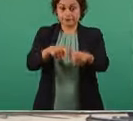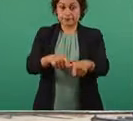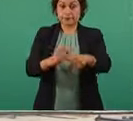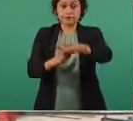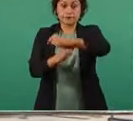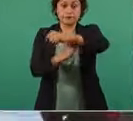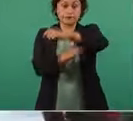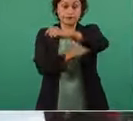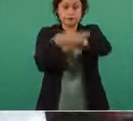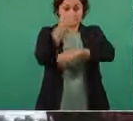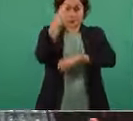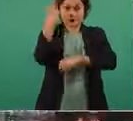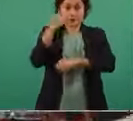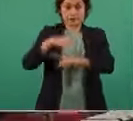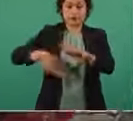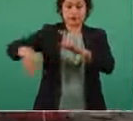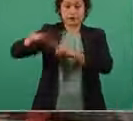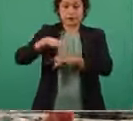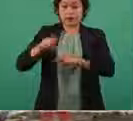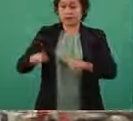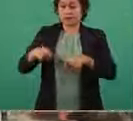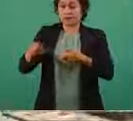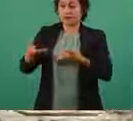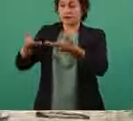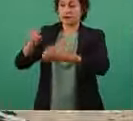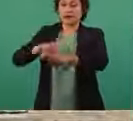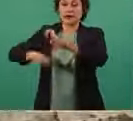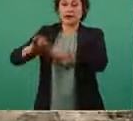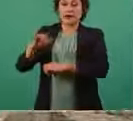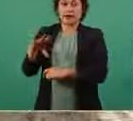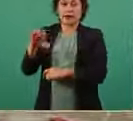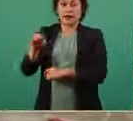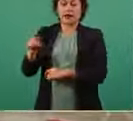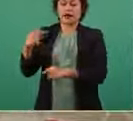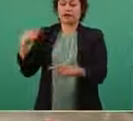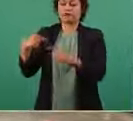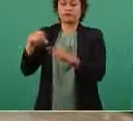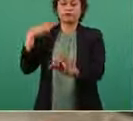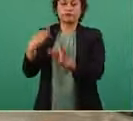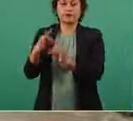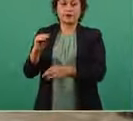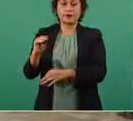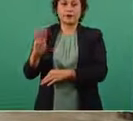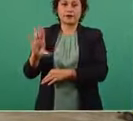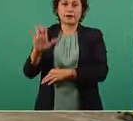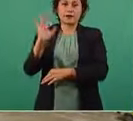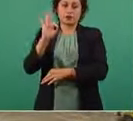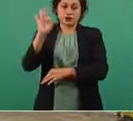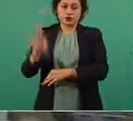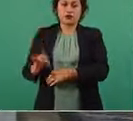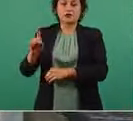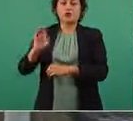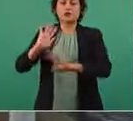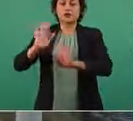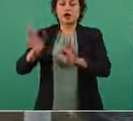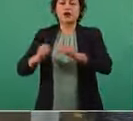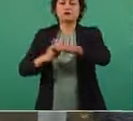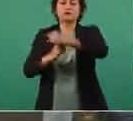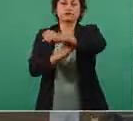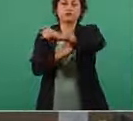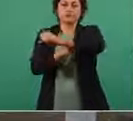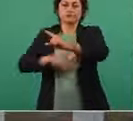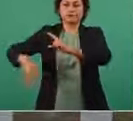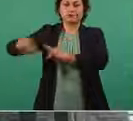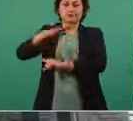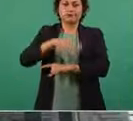racks de la tubería en el paquete 1 a cargo de ICA Fluor es del 95%. Se han colocado 271 marcos en las plantas coquizadora